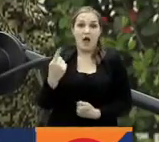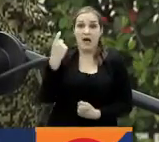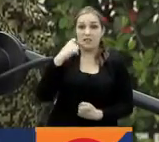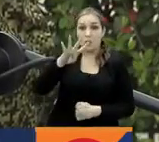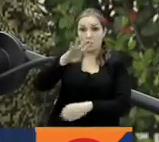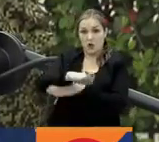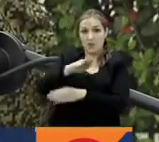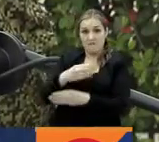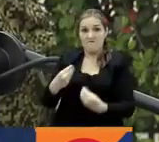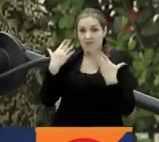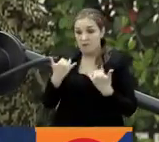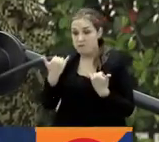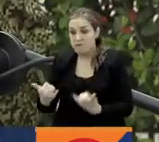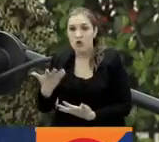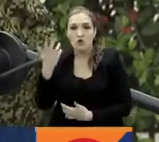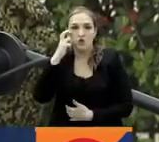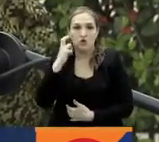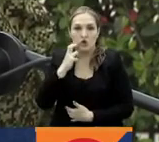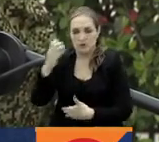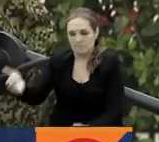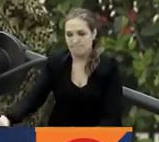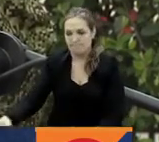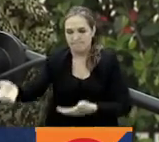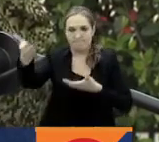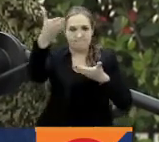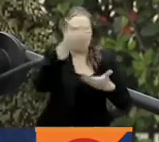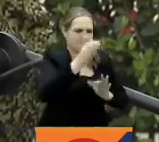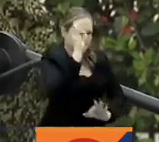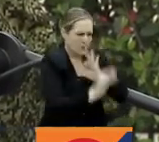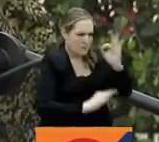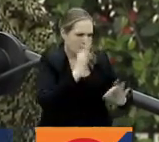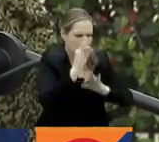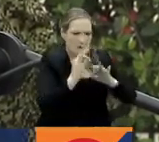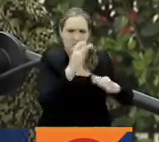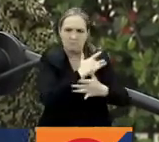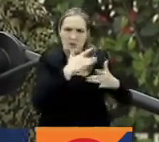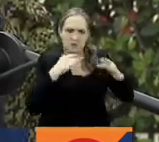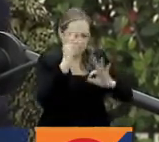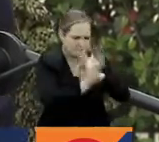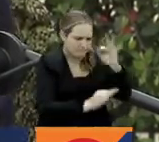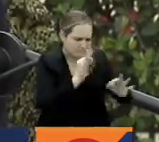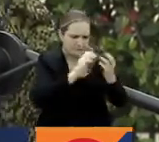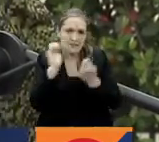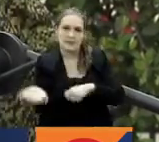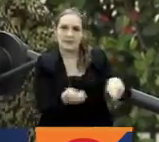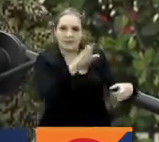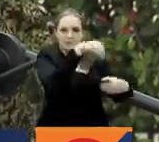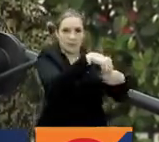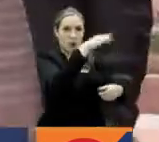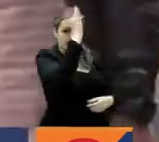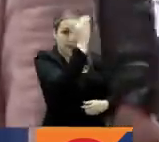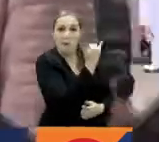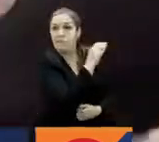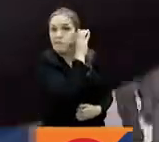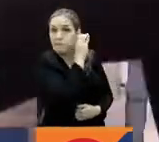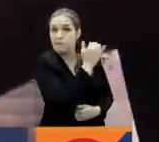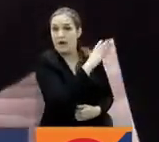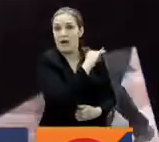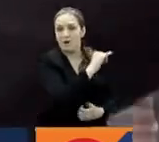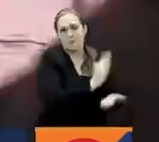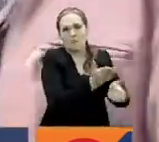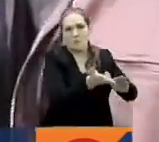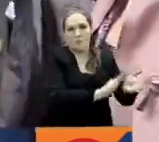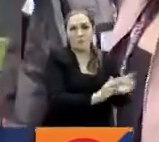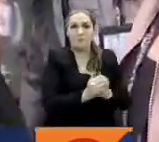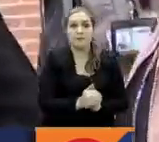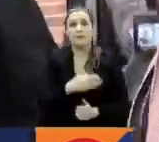las selvas chocuanas. Se le dieron los primeros auxilios y fue trasladado a un hospital de Cali. El presidente Iván Duque